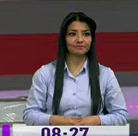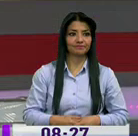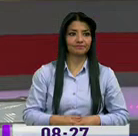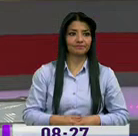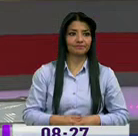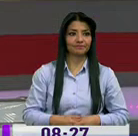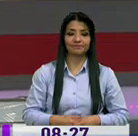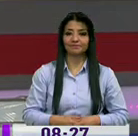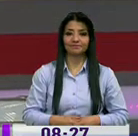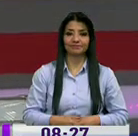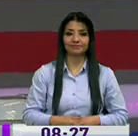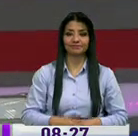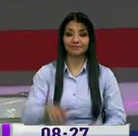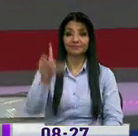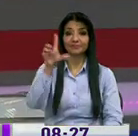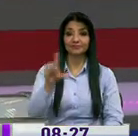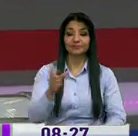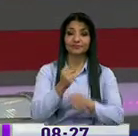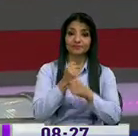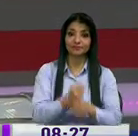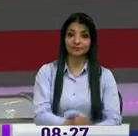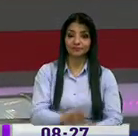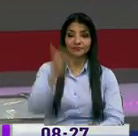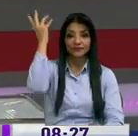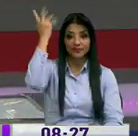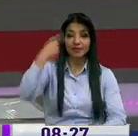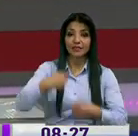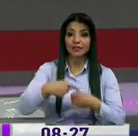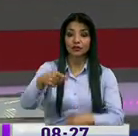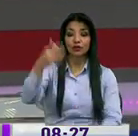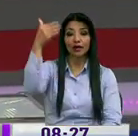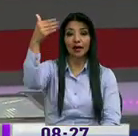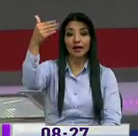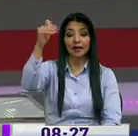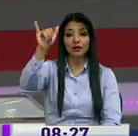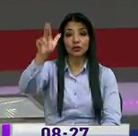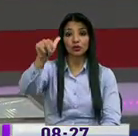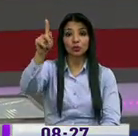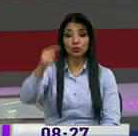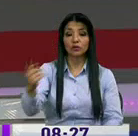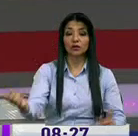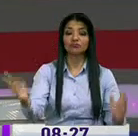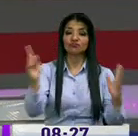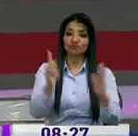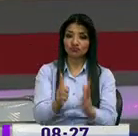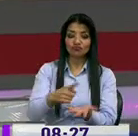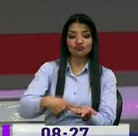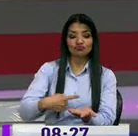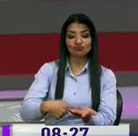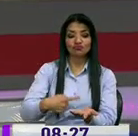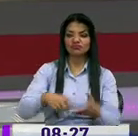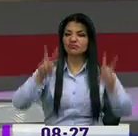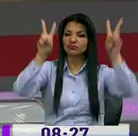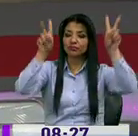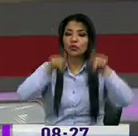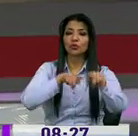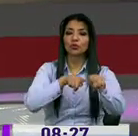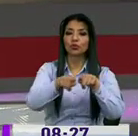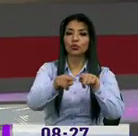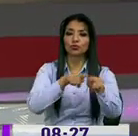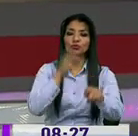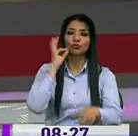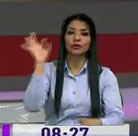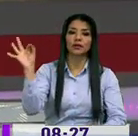El lunes, la Fundación Reina de Quito se reunirá con el alcalde Jorge Yunda. ¿Qué van a hacer? Van a tratar sobre el concurso de belleza que elige a la